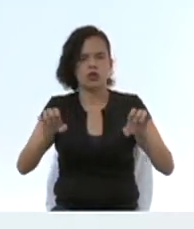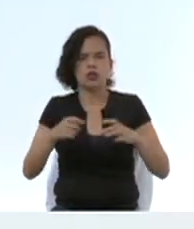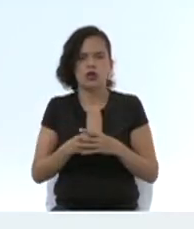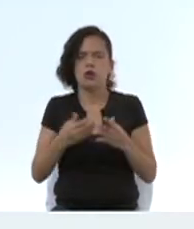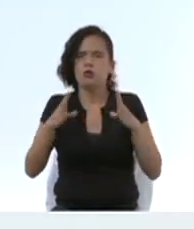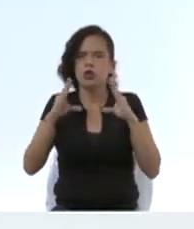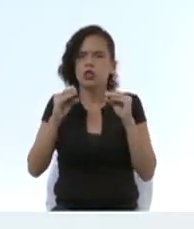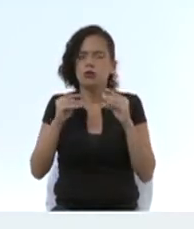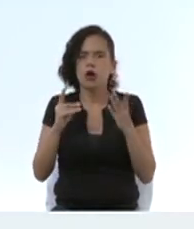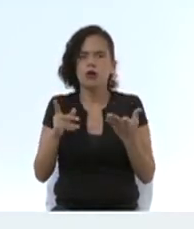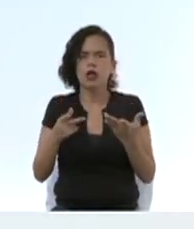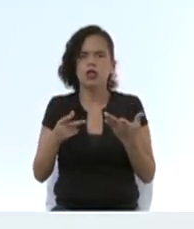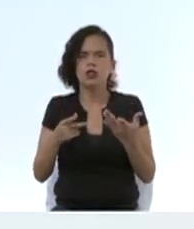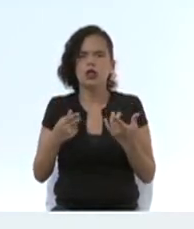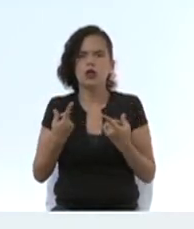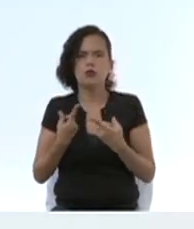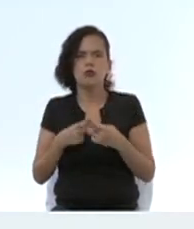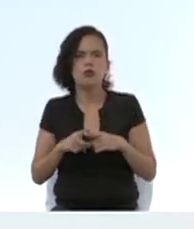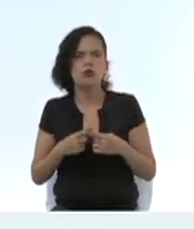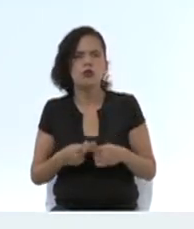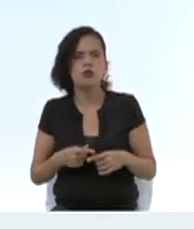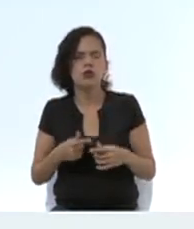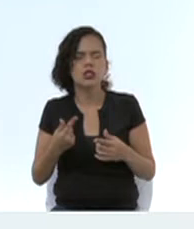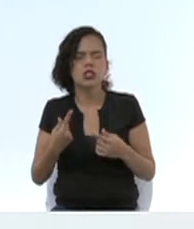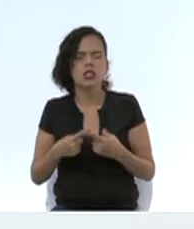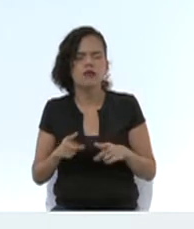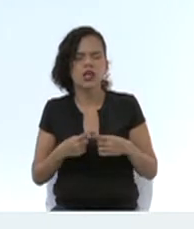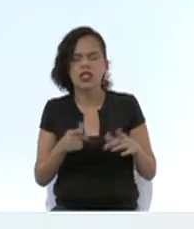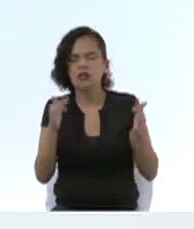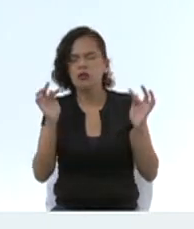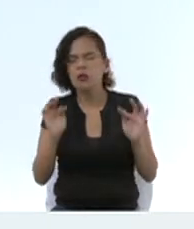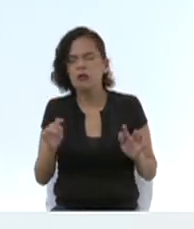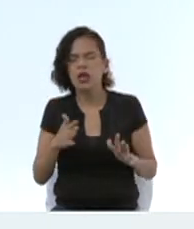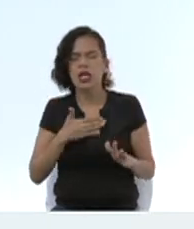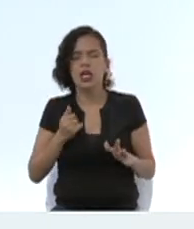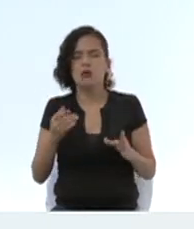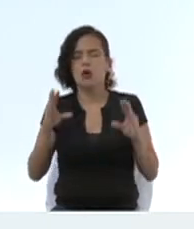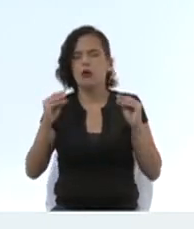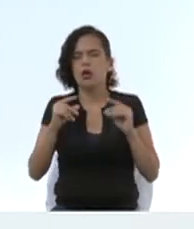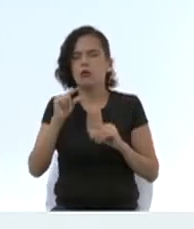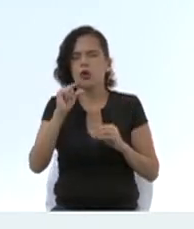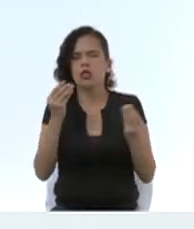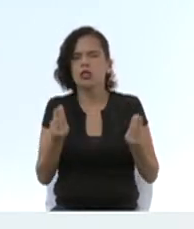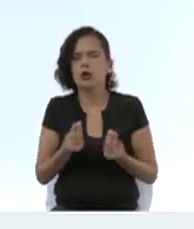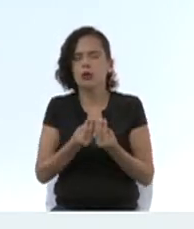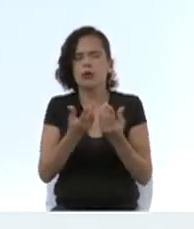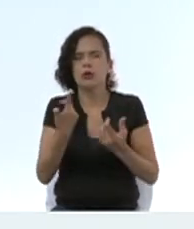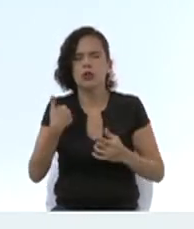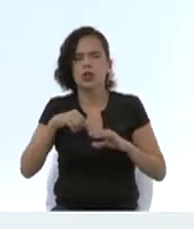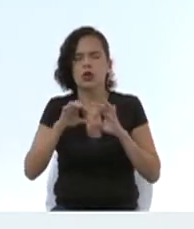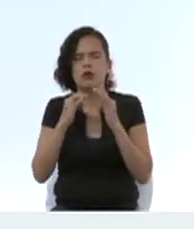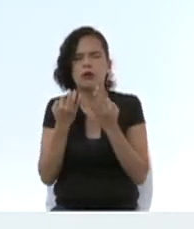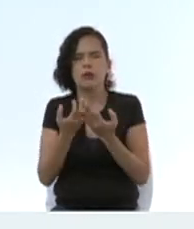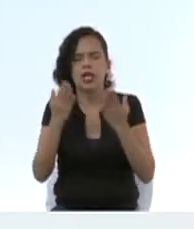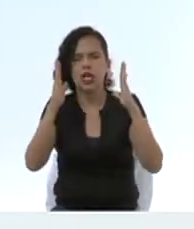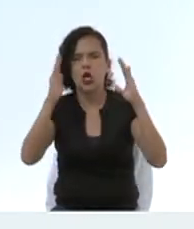estamos hablando de lo multimodal, queremos hablar un poco de ese acompañamiento que hemos tenido de una familia que